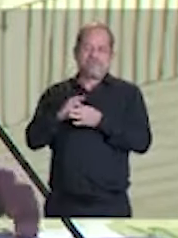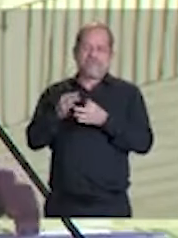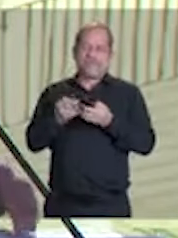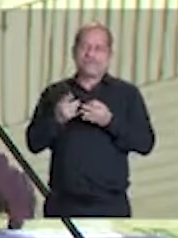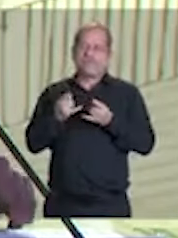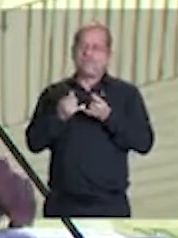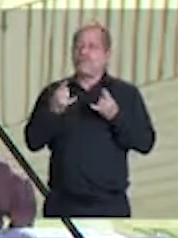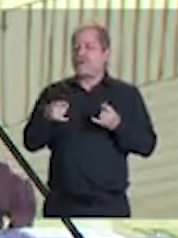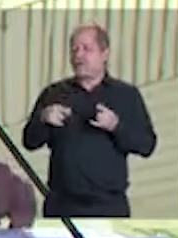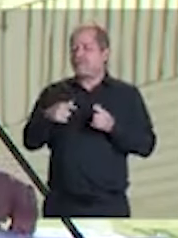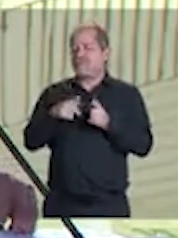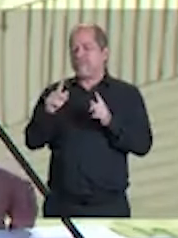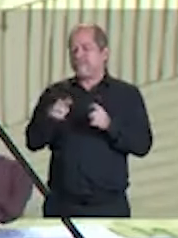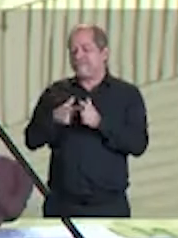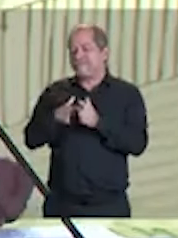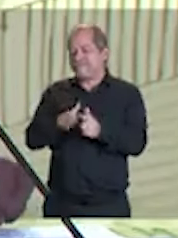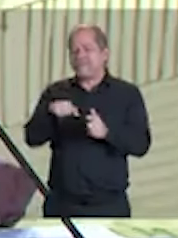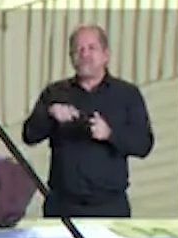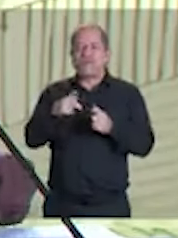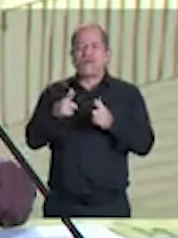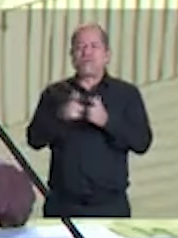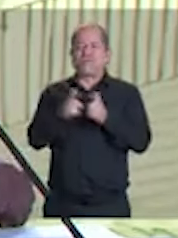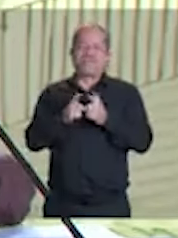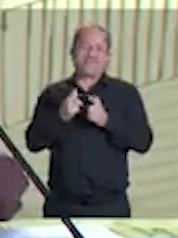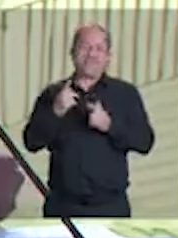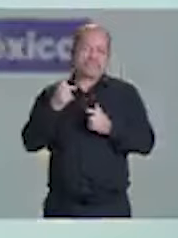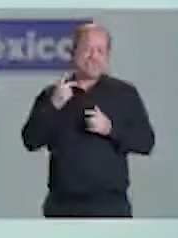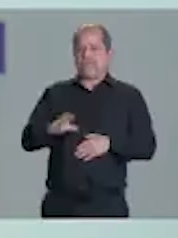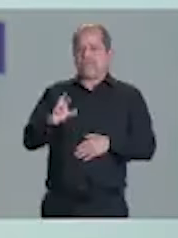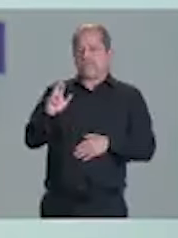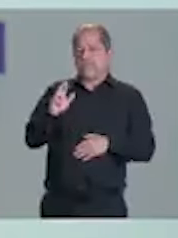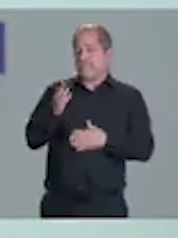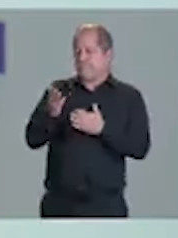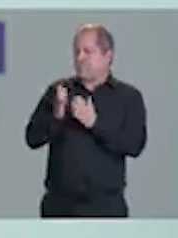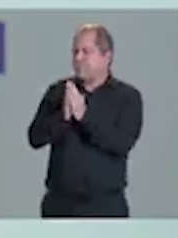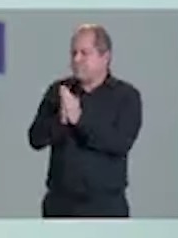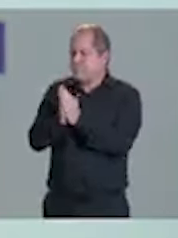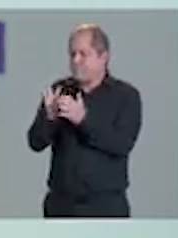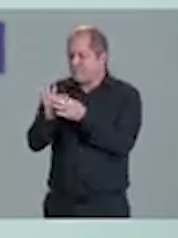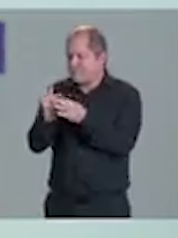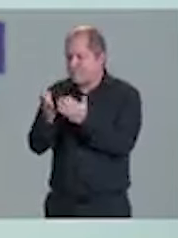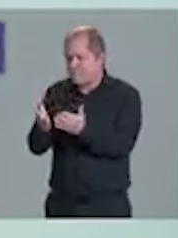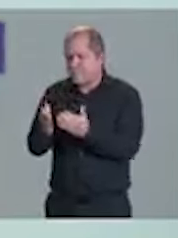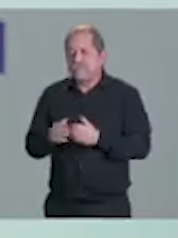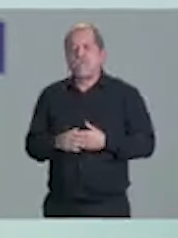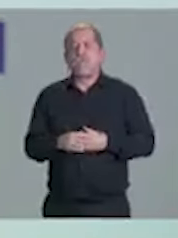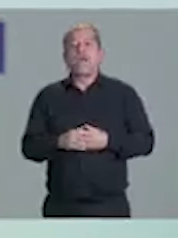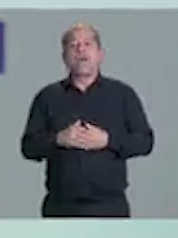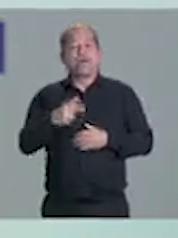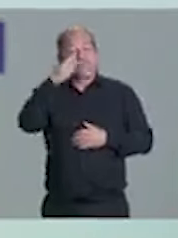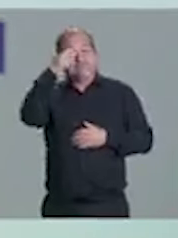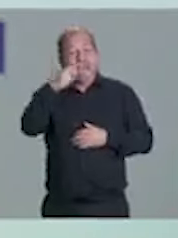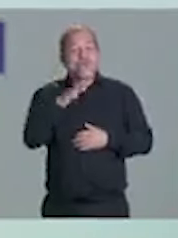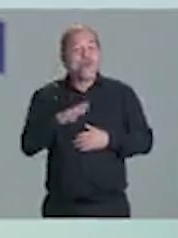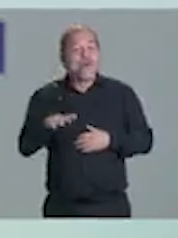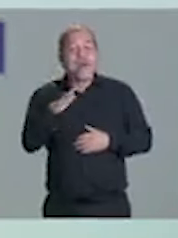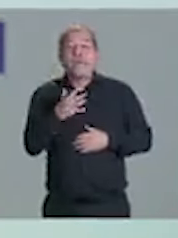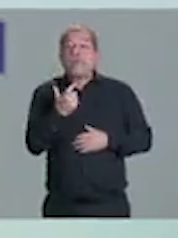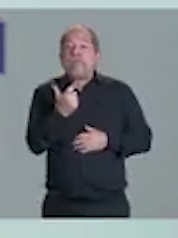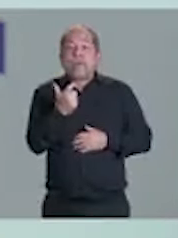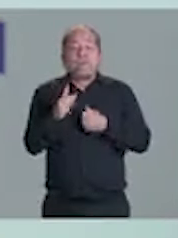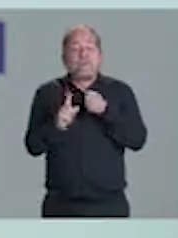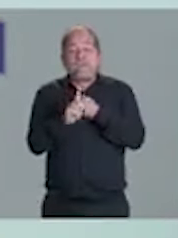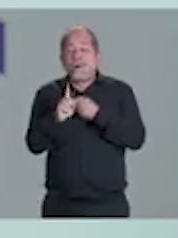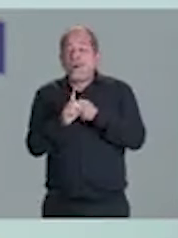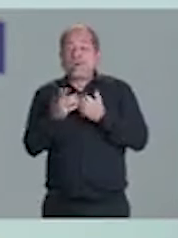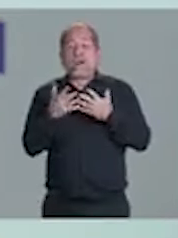los descalificativos entre las candidatas, verde, algo que fue subiendo de tono con descalificativos. Tal problema económico de los mexicanos es la extorsión mercado, y el